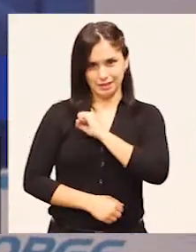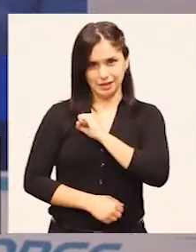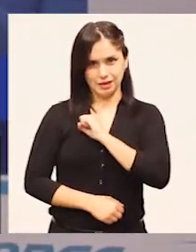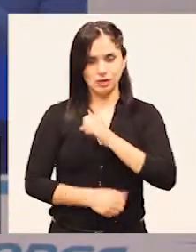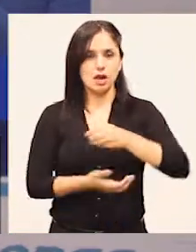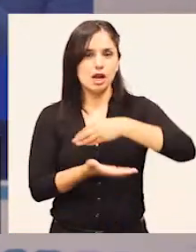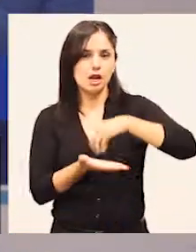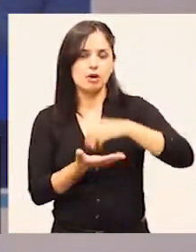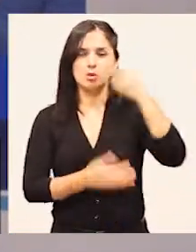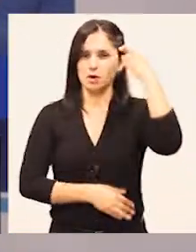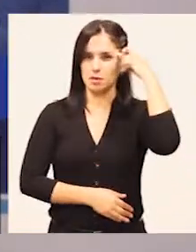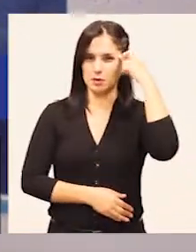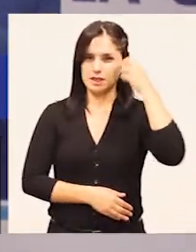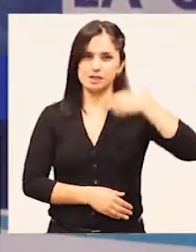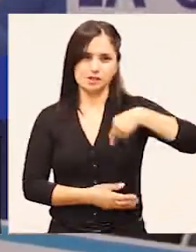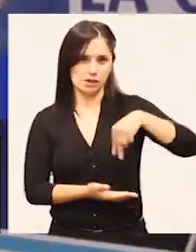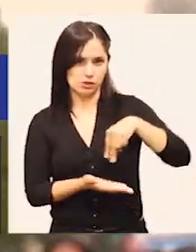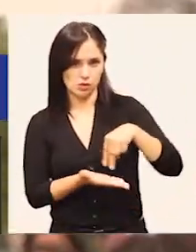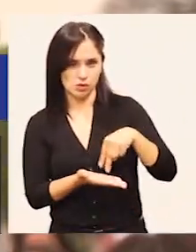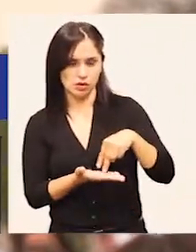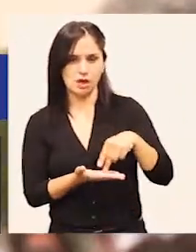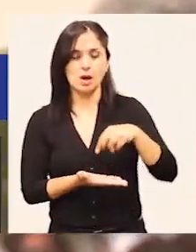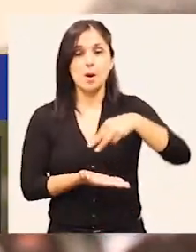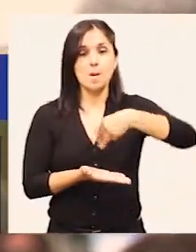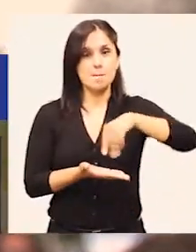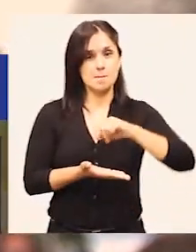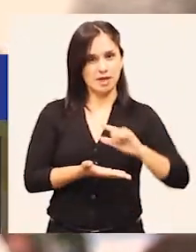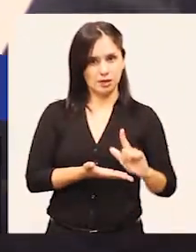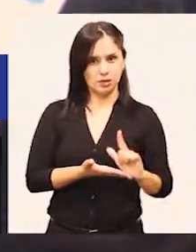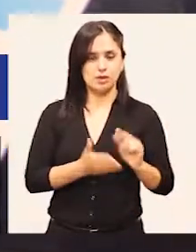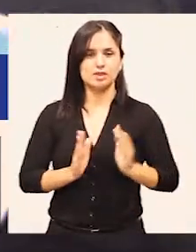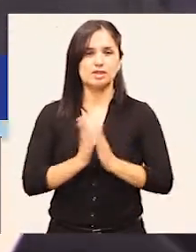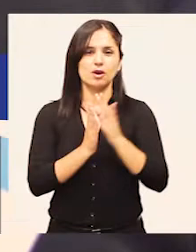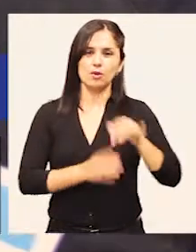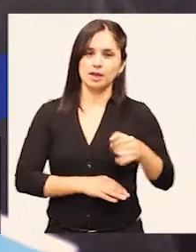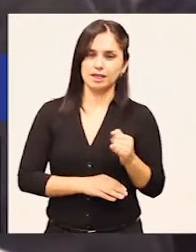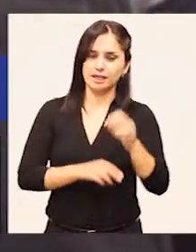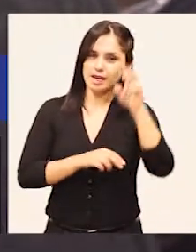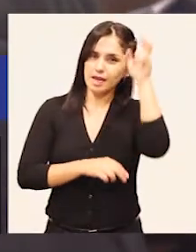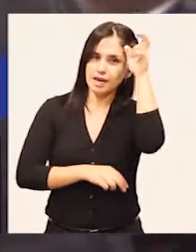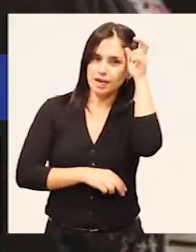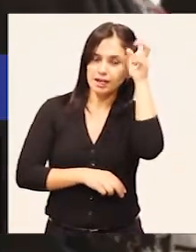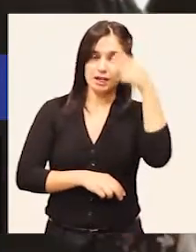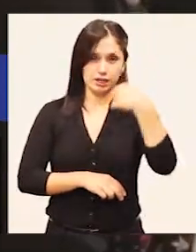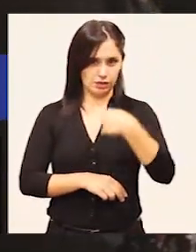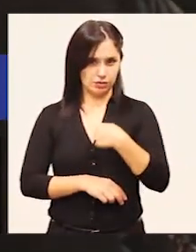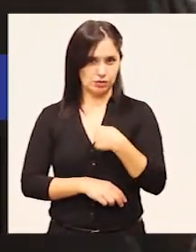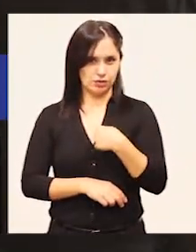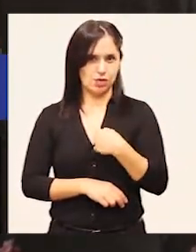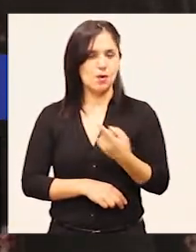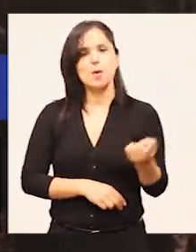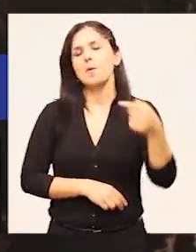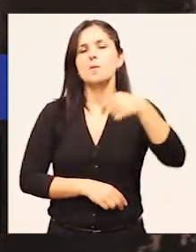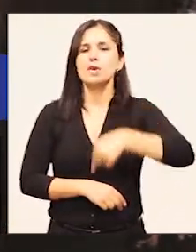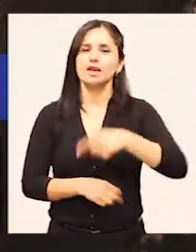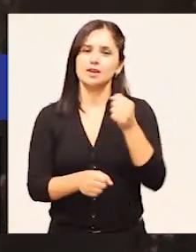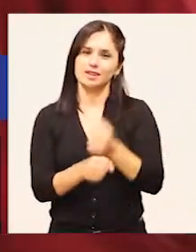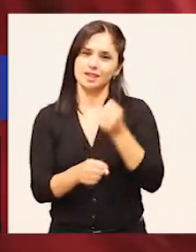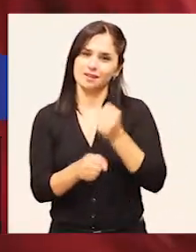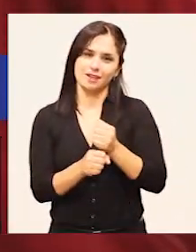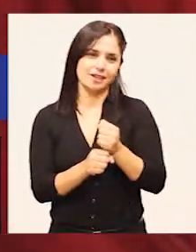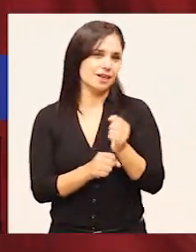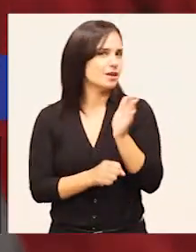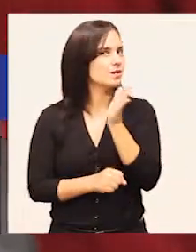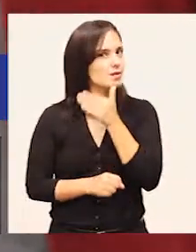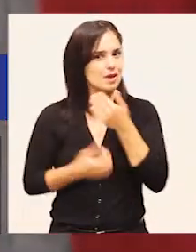Santiago, por Providencia y Ñuñoa, por Macul, San Joaquín y La Granja. Soy Jorge Alessandri y vengo a trabajar